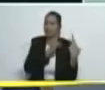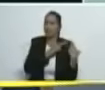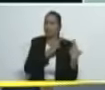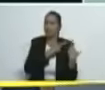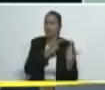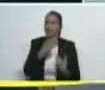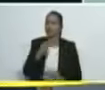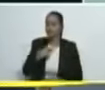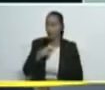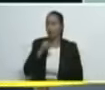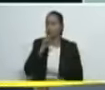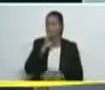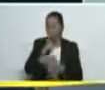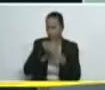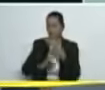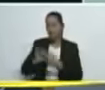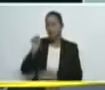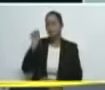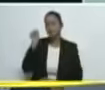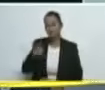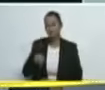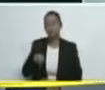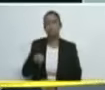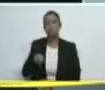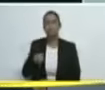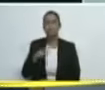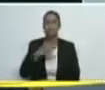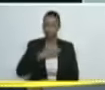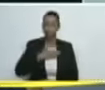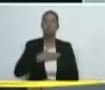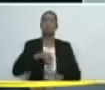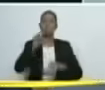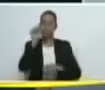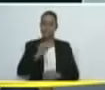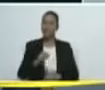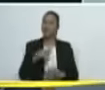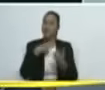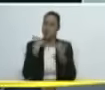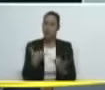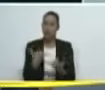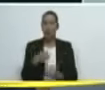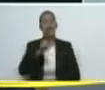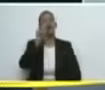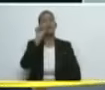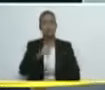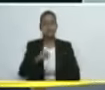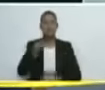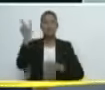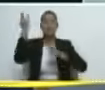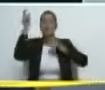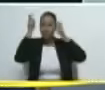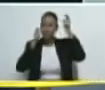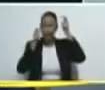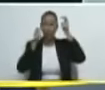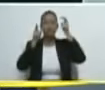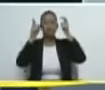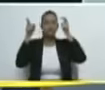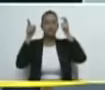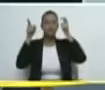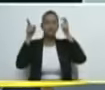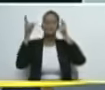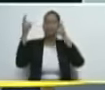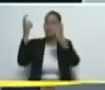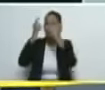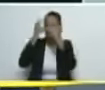Obedecí entonces y obedezco ahora. Que Chávez, hecho pueblo, el que me ha